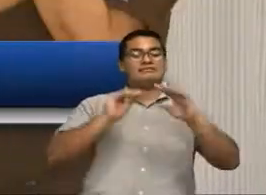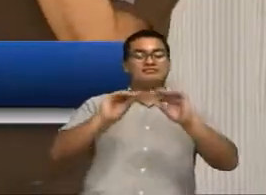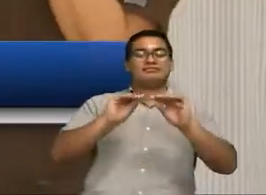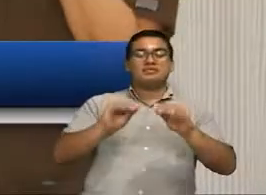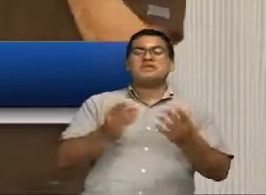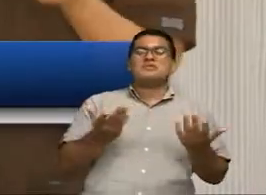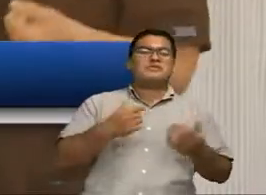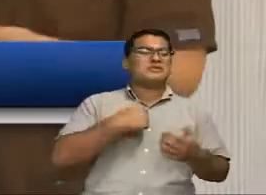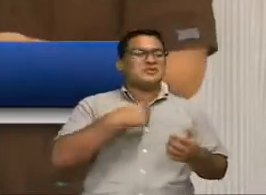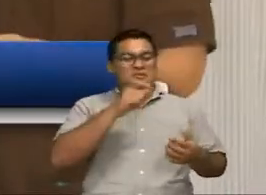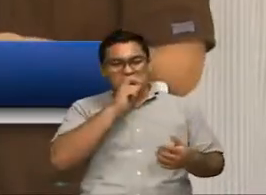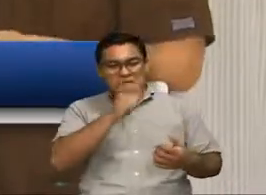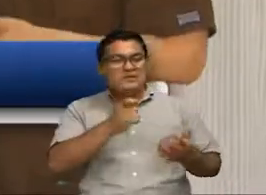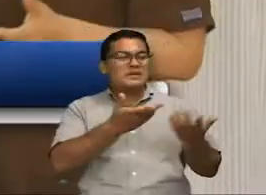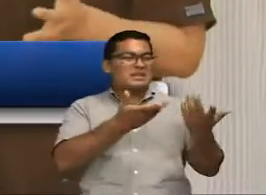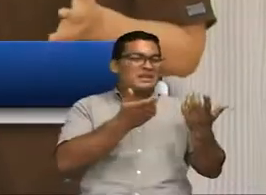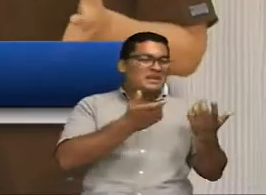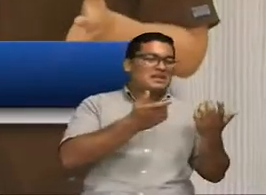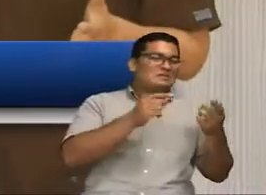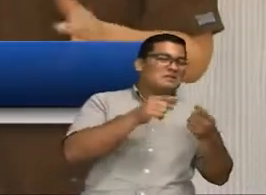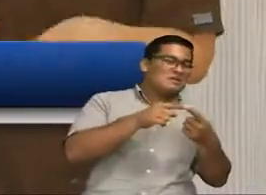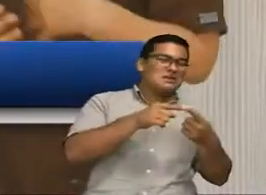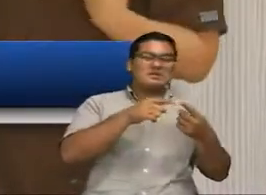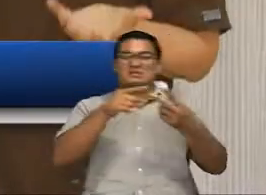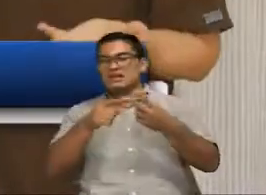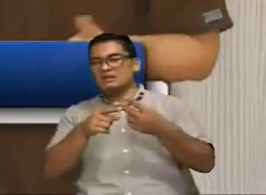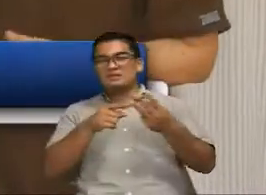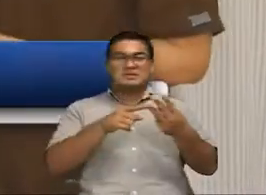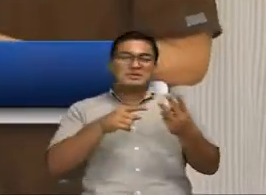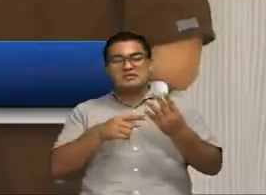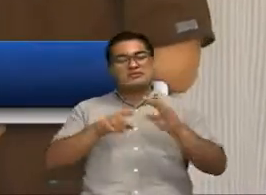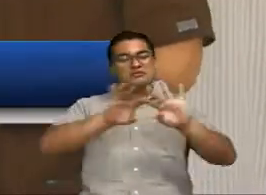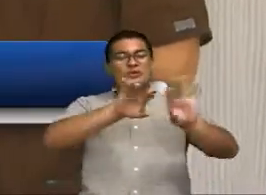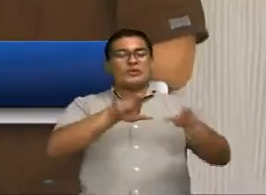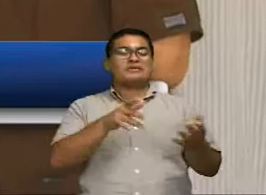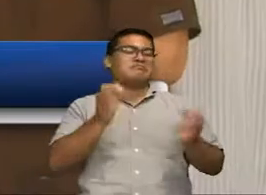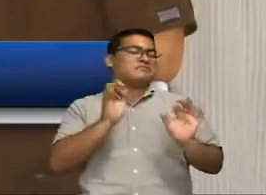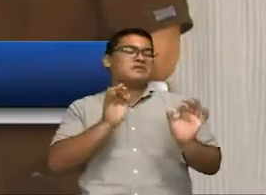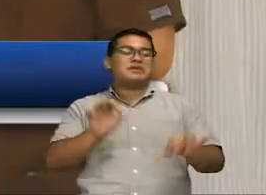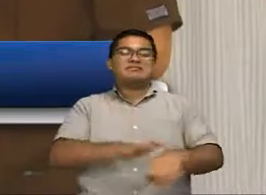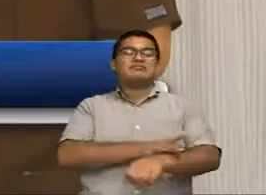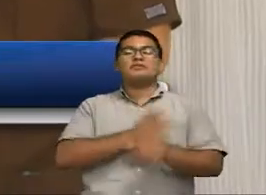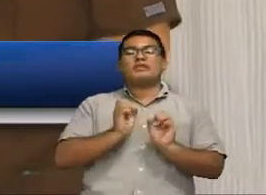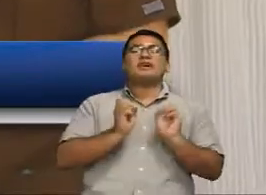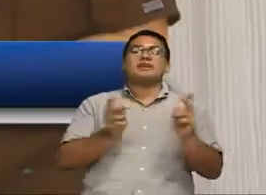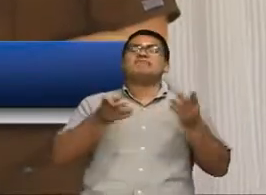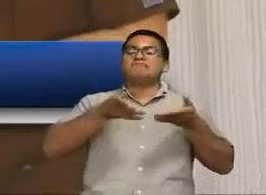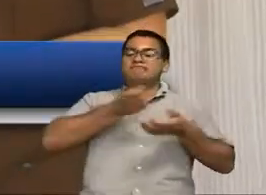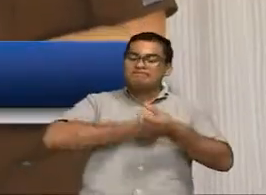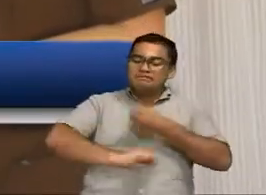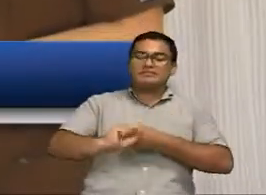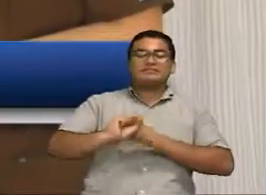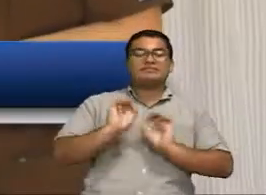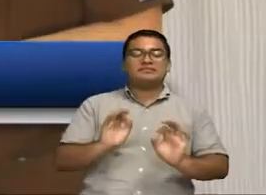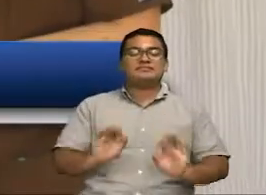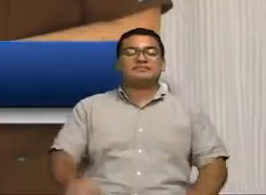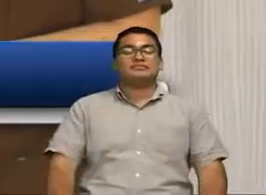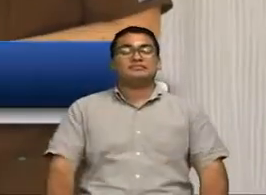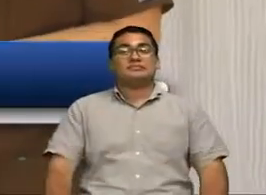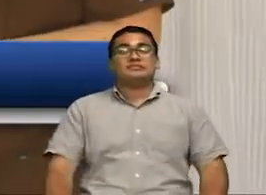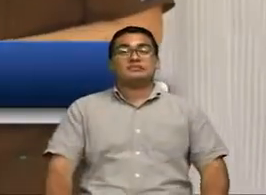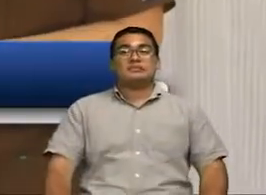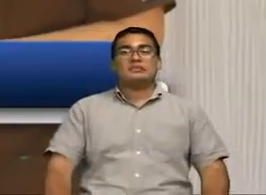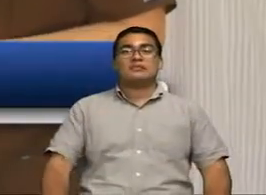quiero esta, si quiero la otra, o cuál es la que se siente más cómoda. Ya. Ahora, ¿qué otras posiciones hay